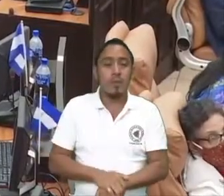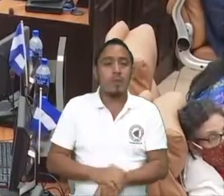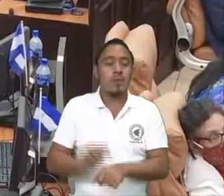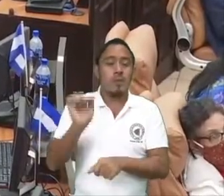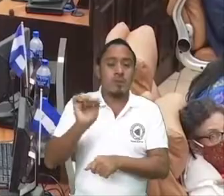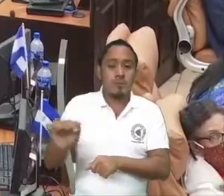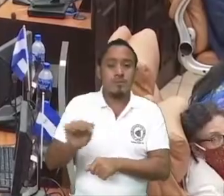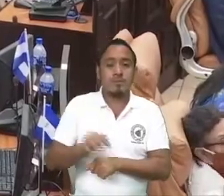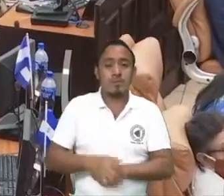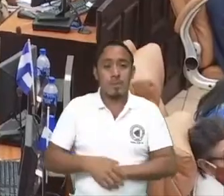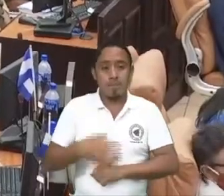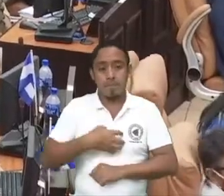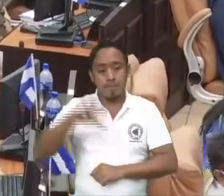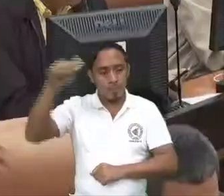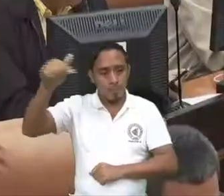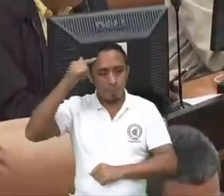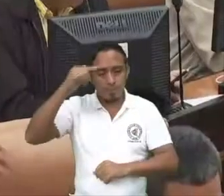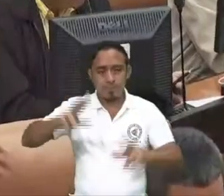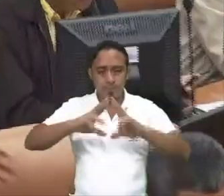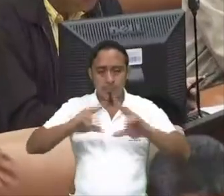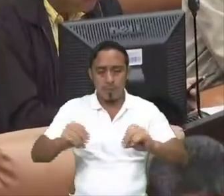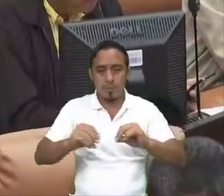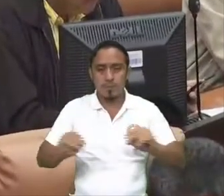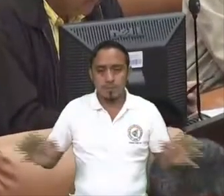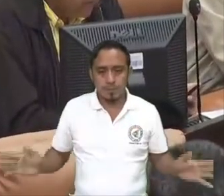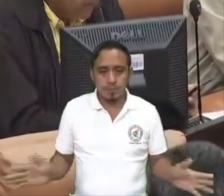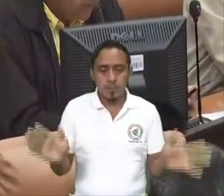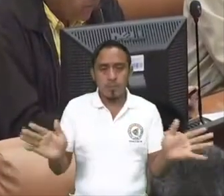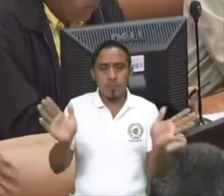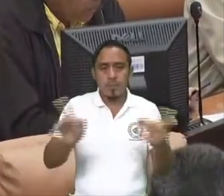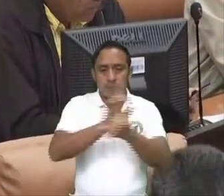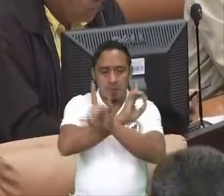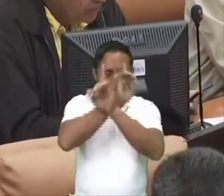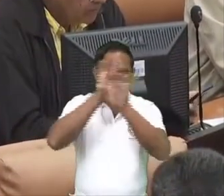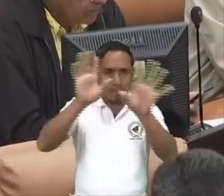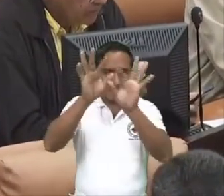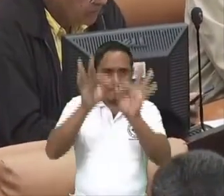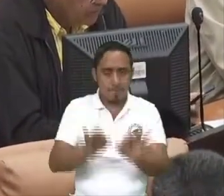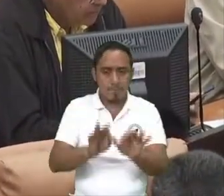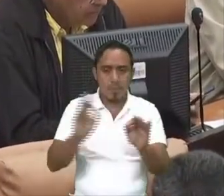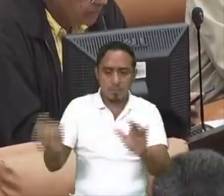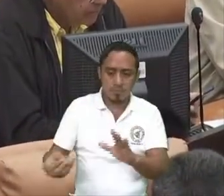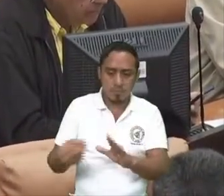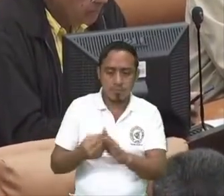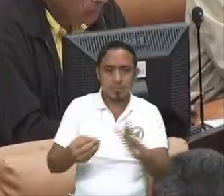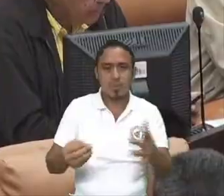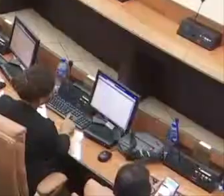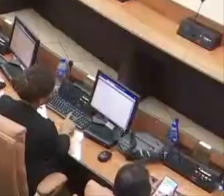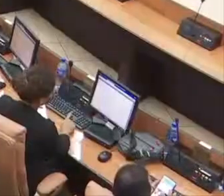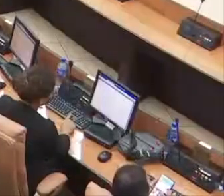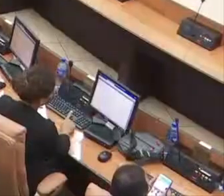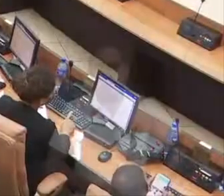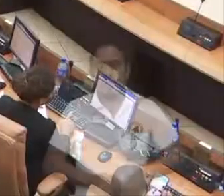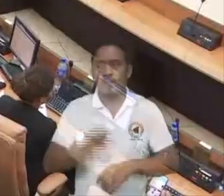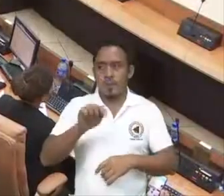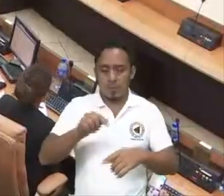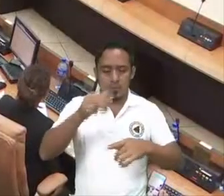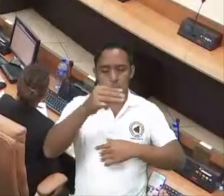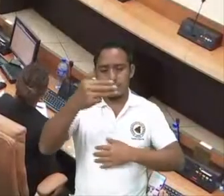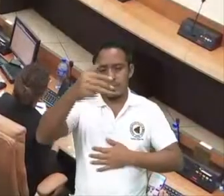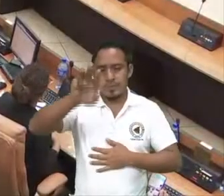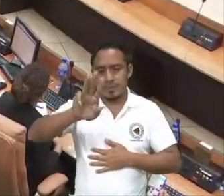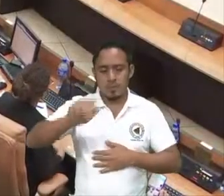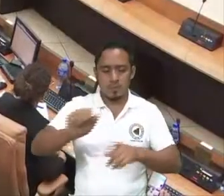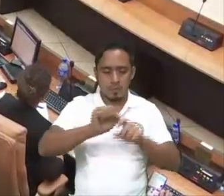ONGs, incluidas la Asociación de Pescadores Artesanales Misquitos APAN, la Fundación Tininisca y la Asociación Red de Niños y